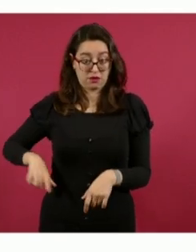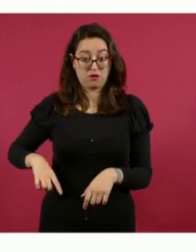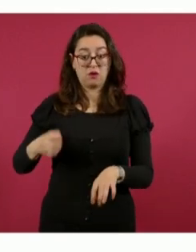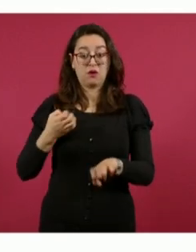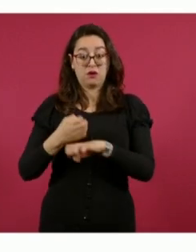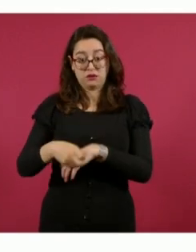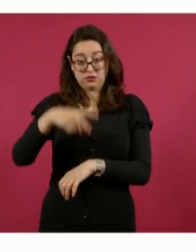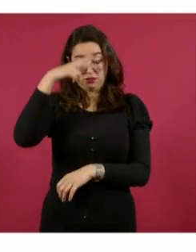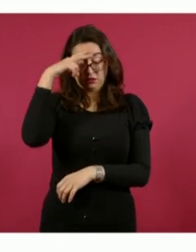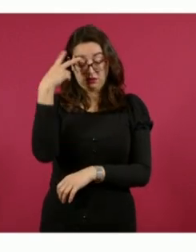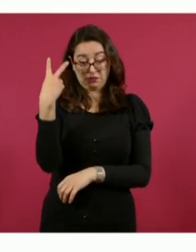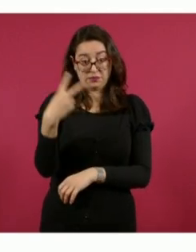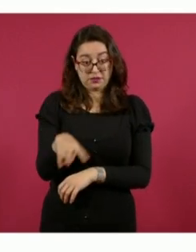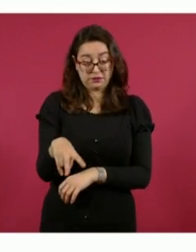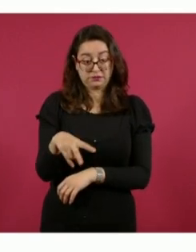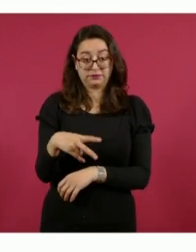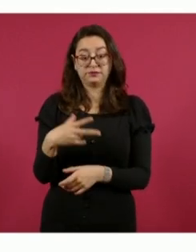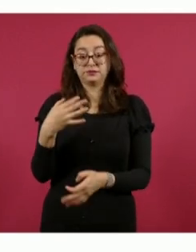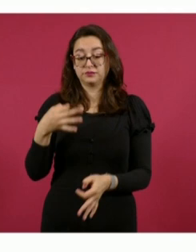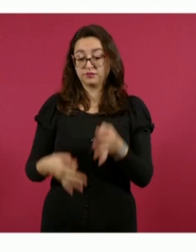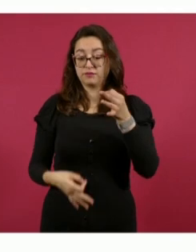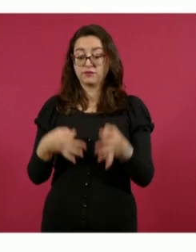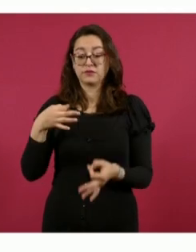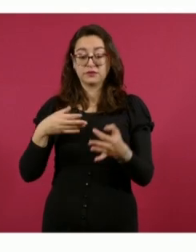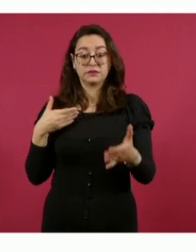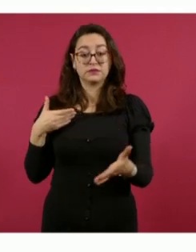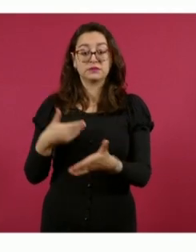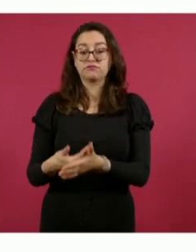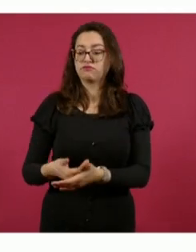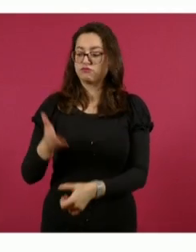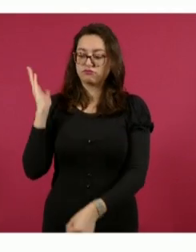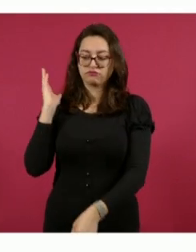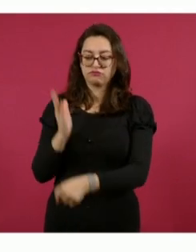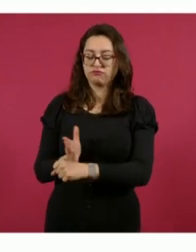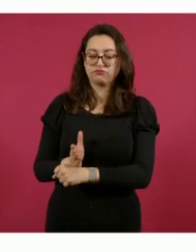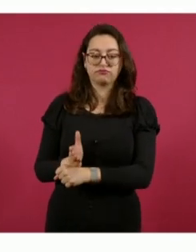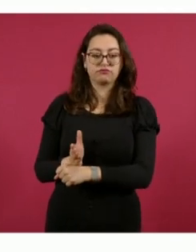un procedimiento abreviado, fue